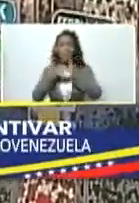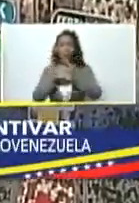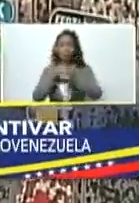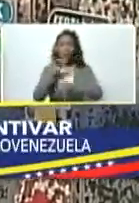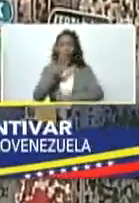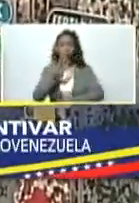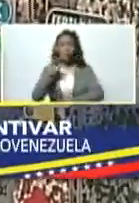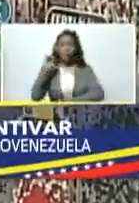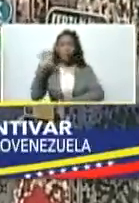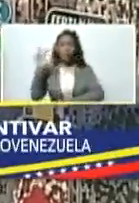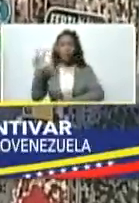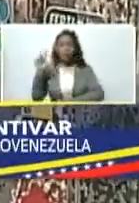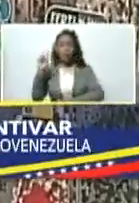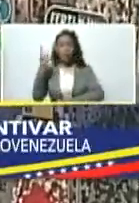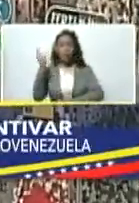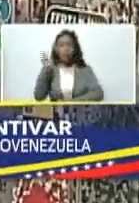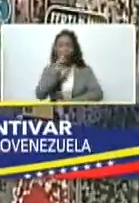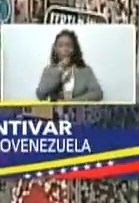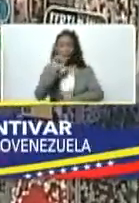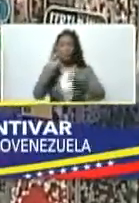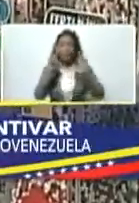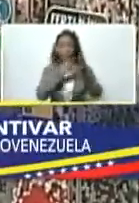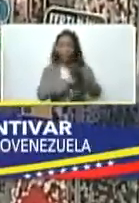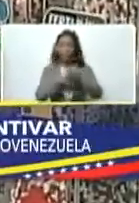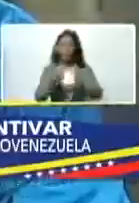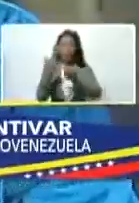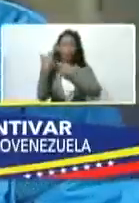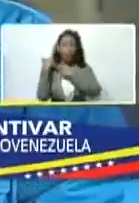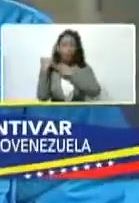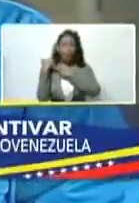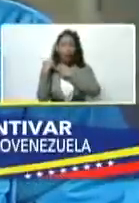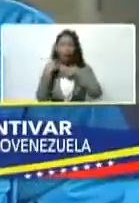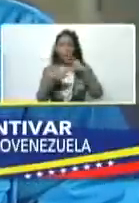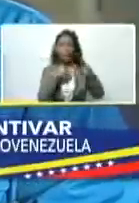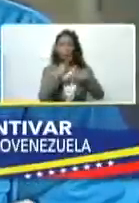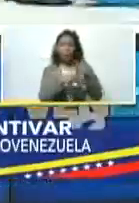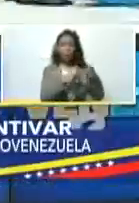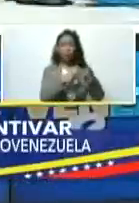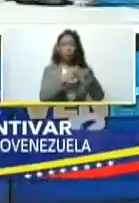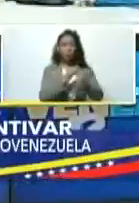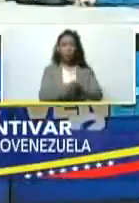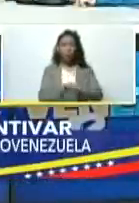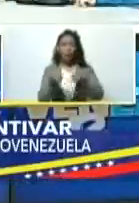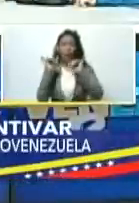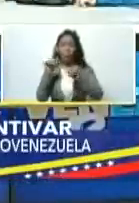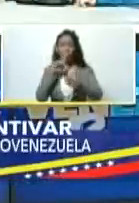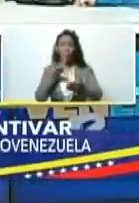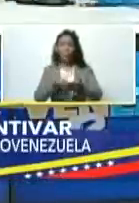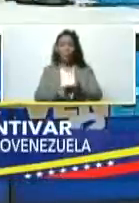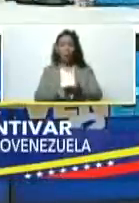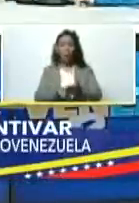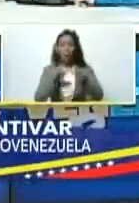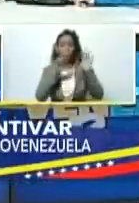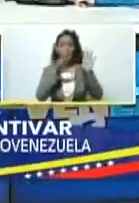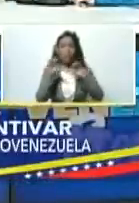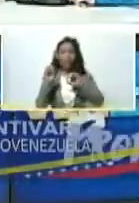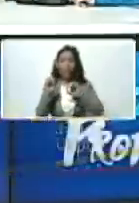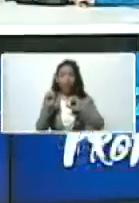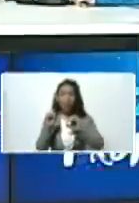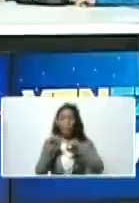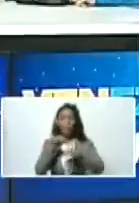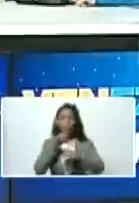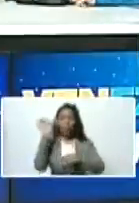meses de las cuales 7 millones 200 mil corresponden a producir ritmo de cumplir un 80% de